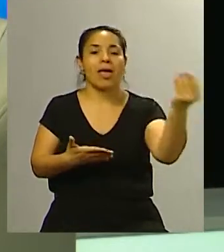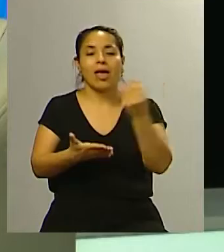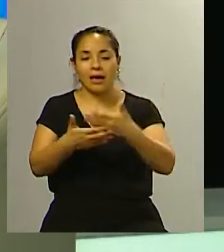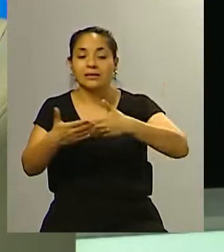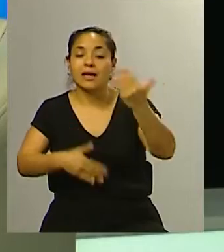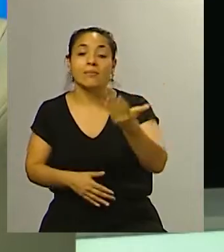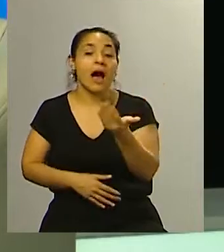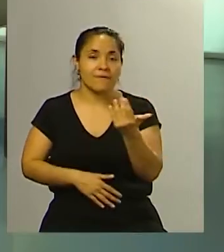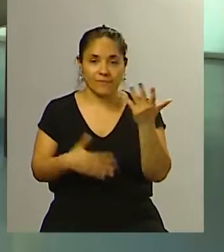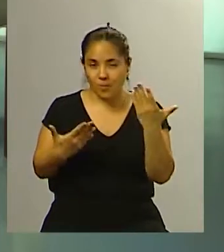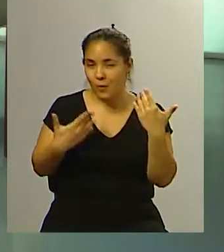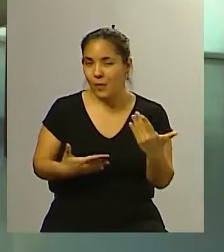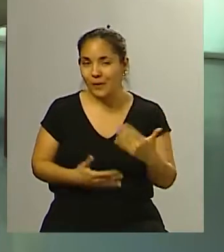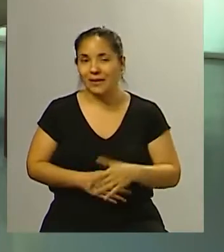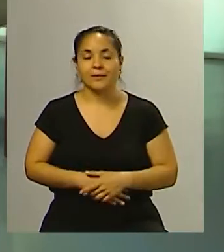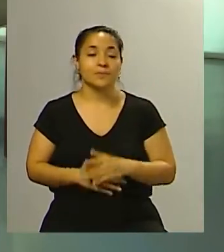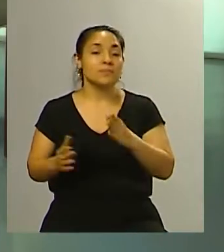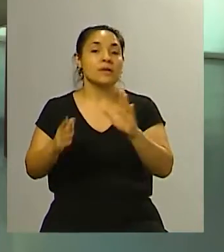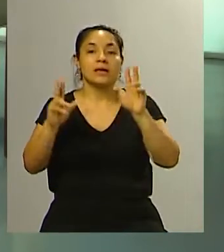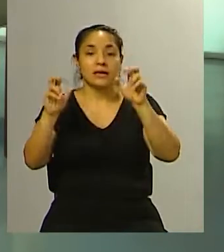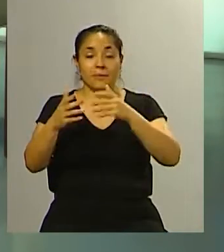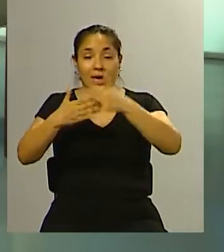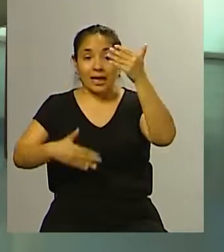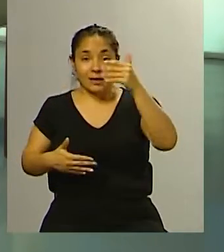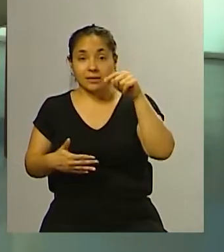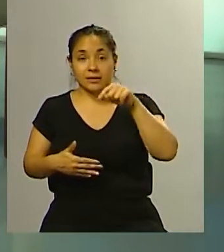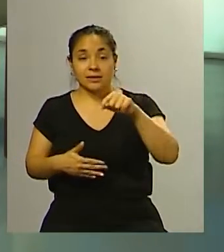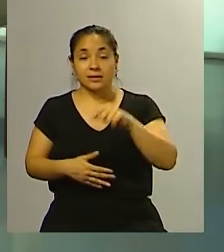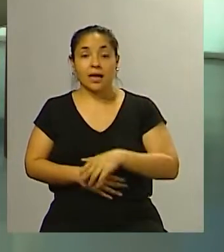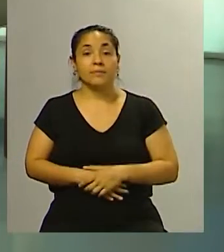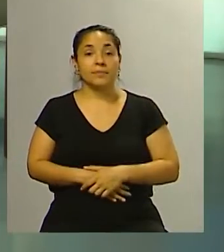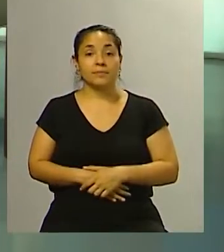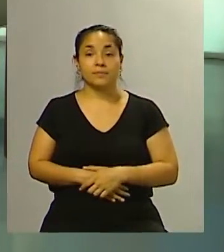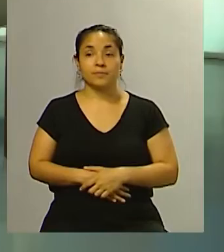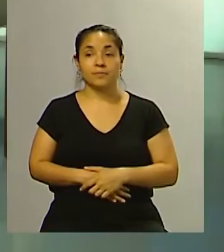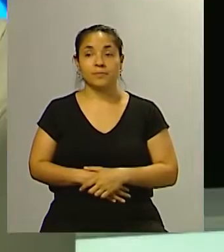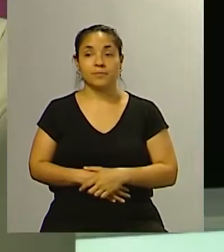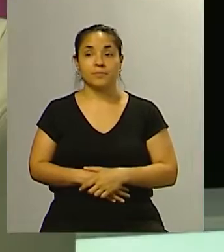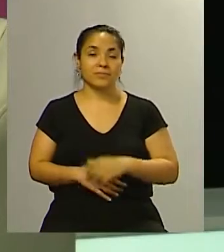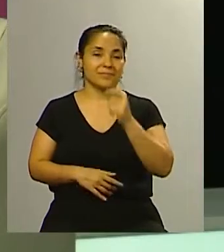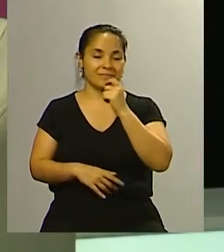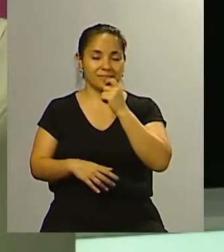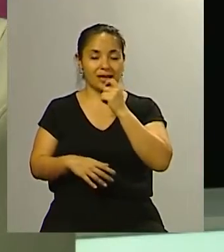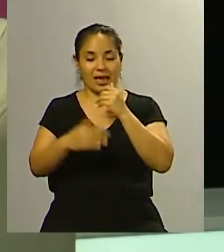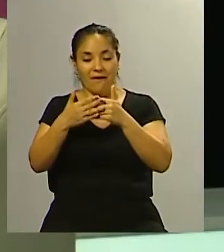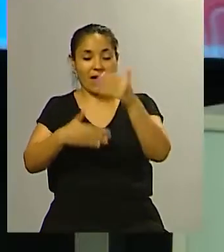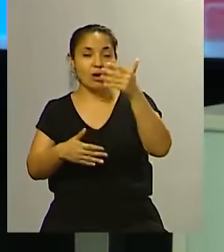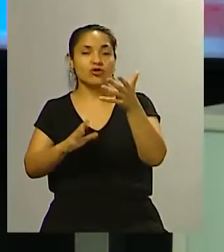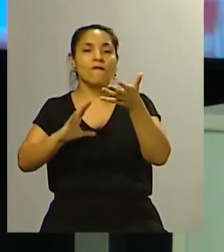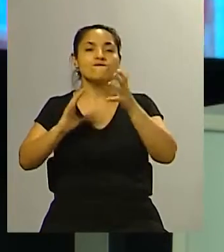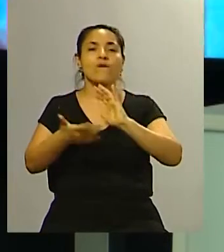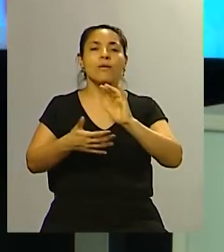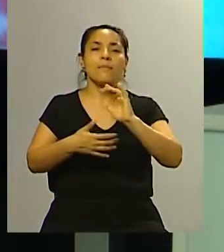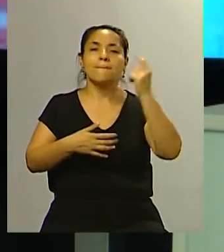esta evaluación. Y la evaluación, desde la perspectiva de evaluar para mejorar, creo que es algo que